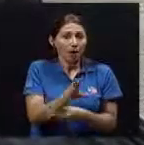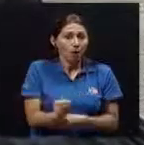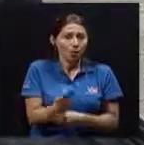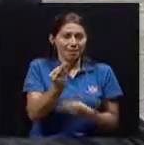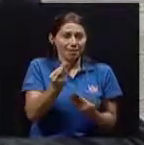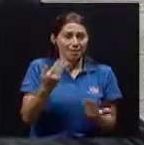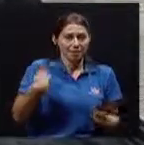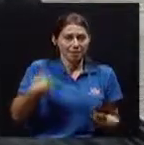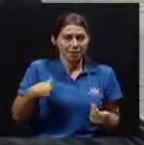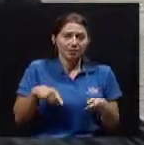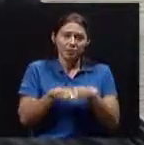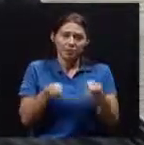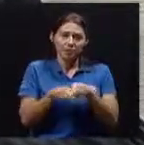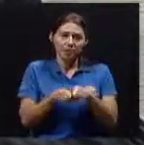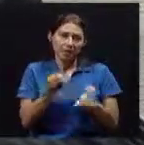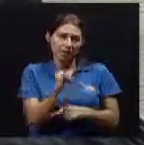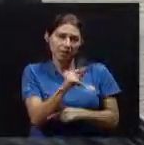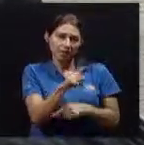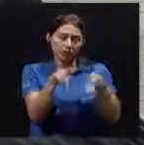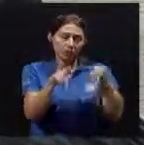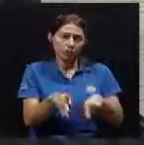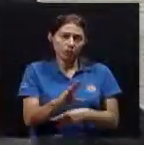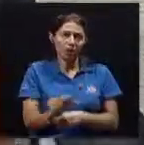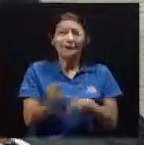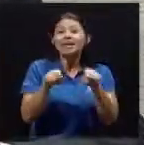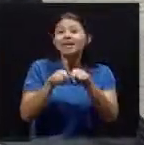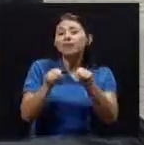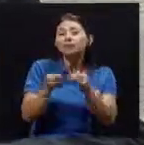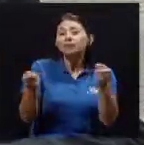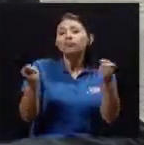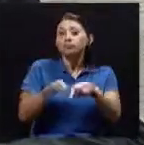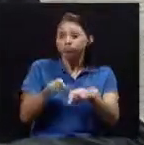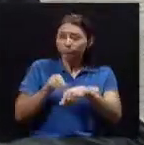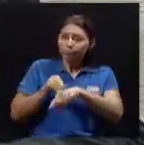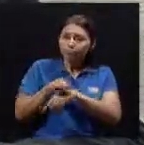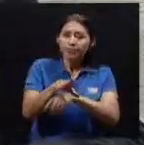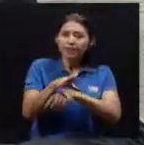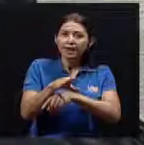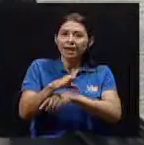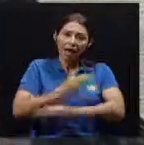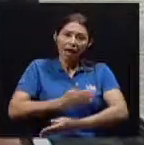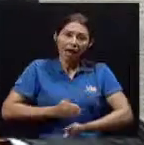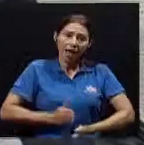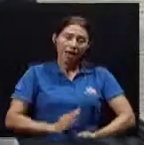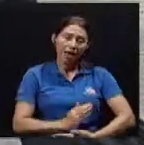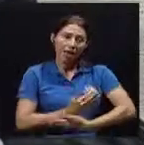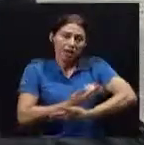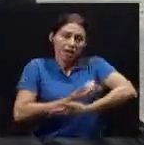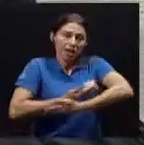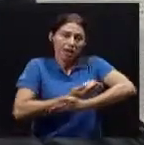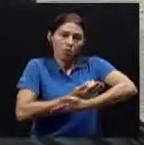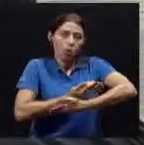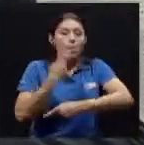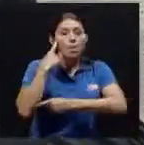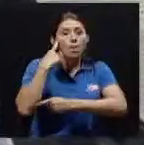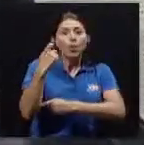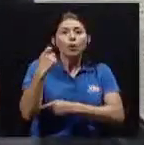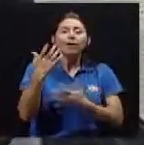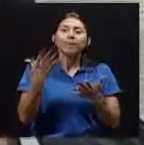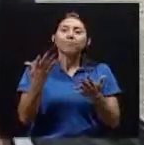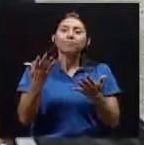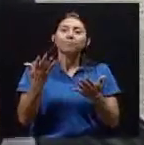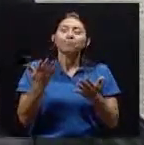adolescente, si es una persona adolescente, y también repercute en el niño, en el sentido de que